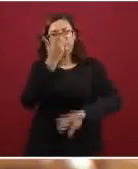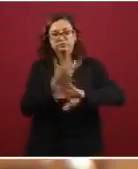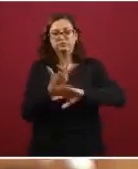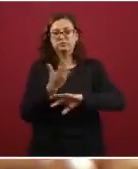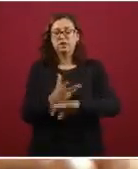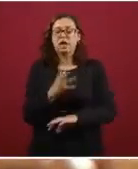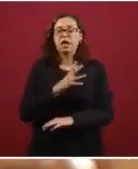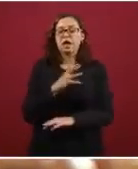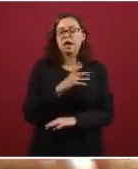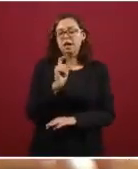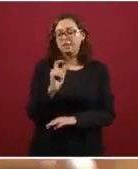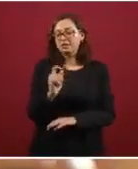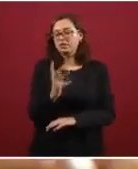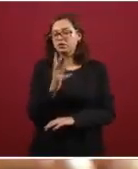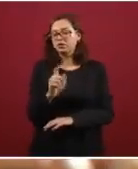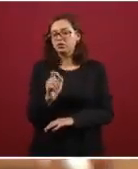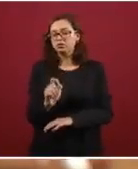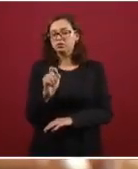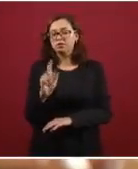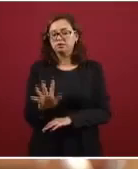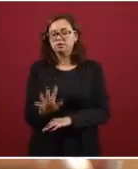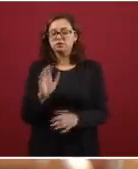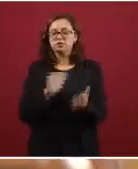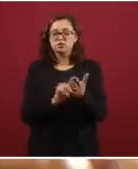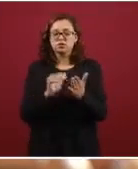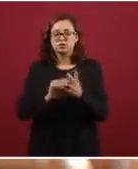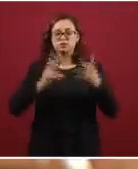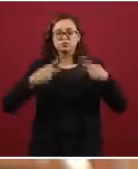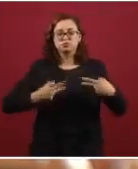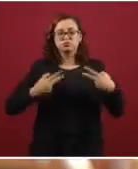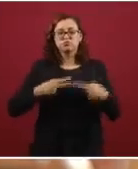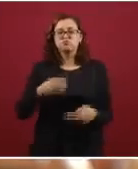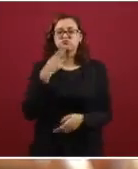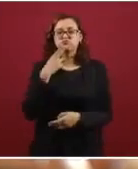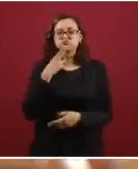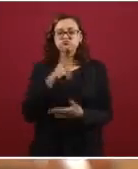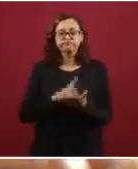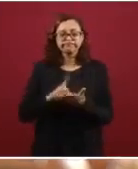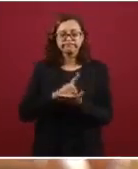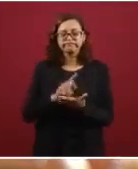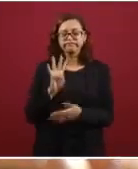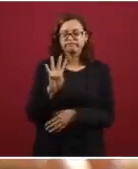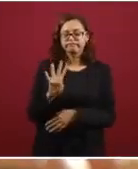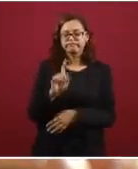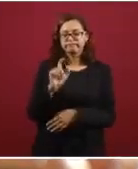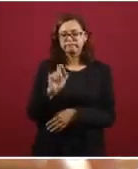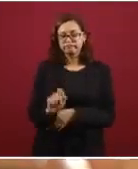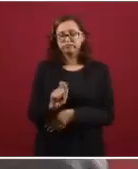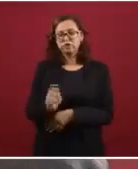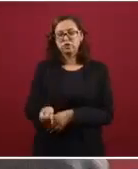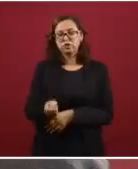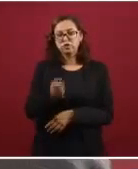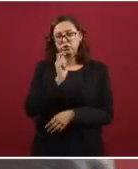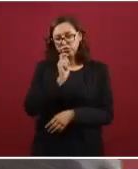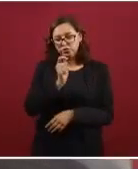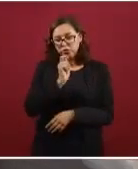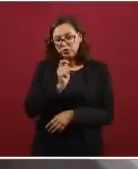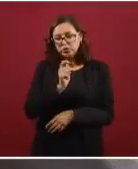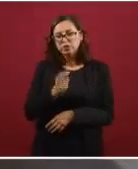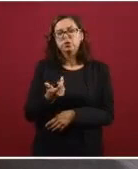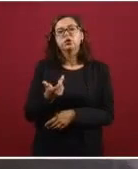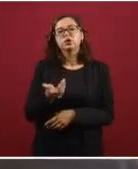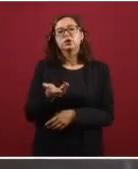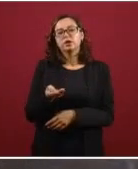de 24.5 millones de personas que usan drogas, 19 de ellas fuma marihuana. La